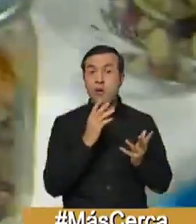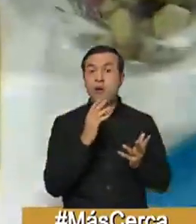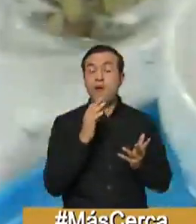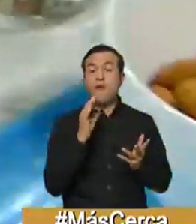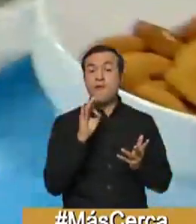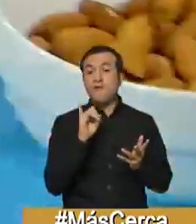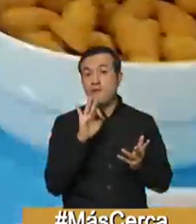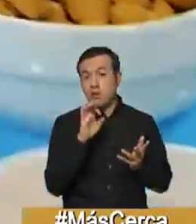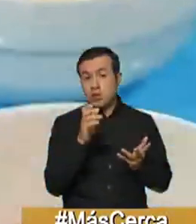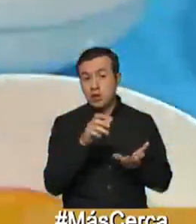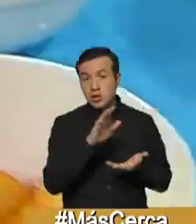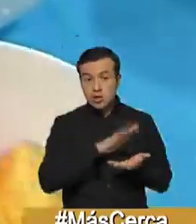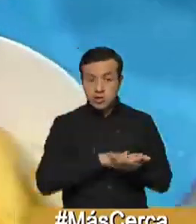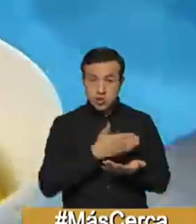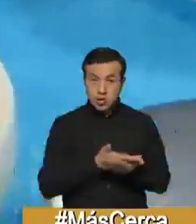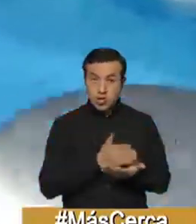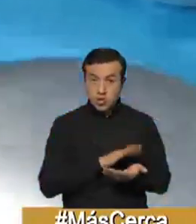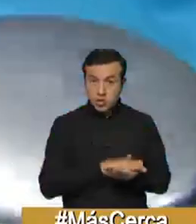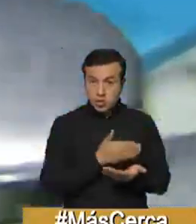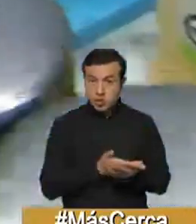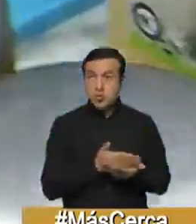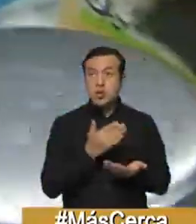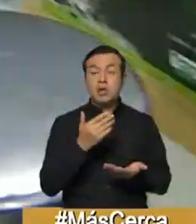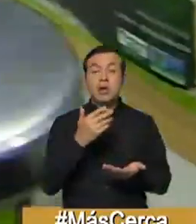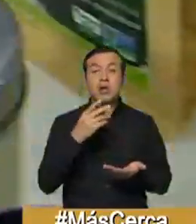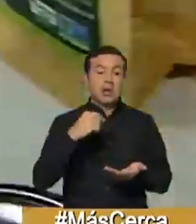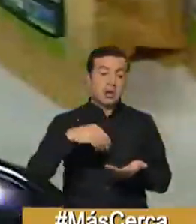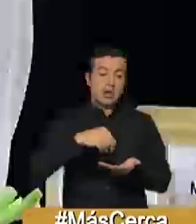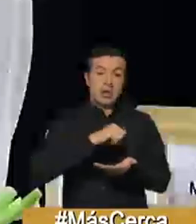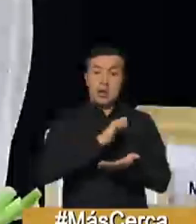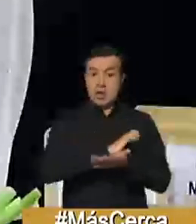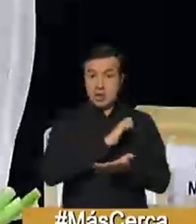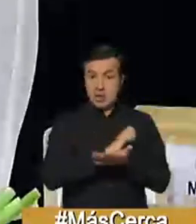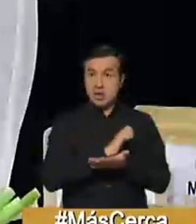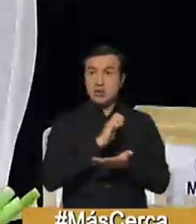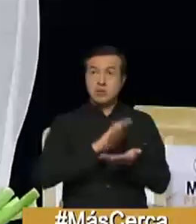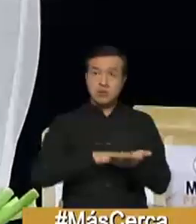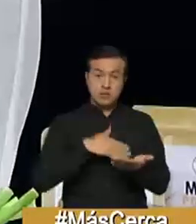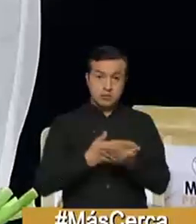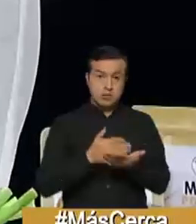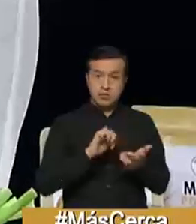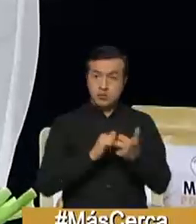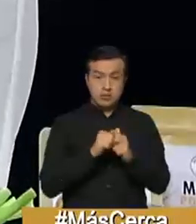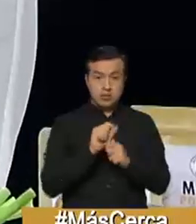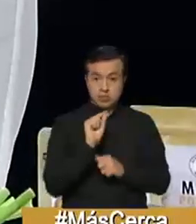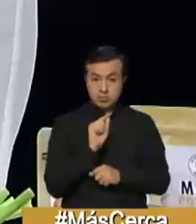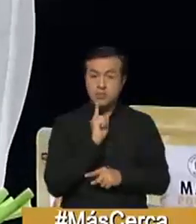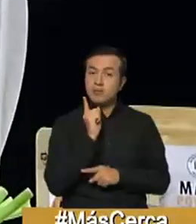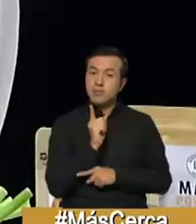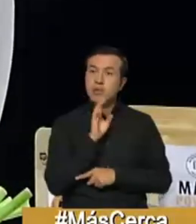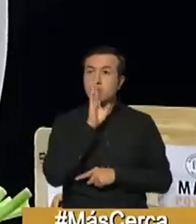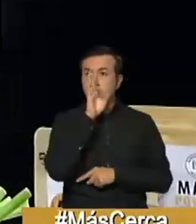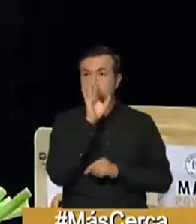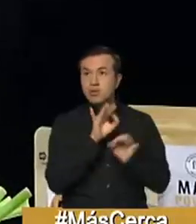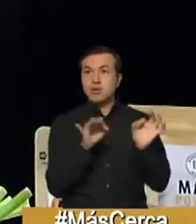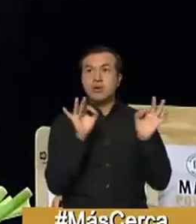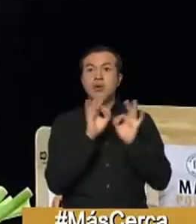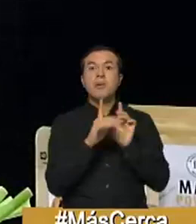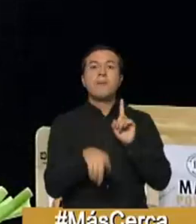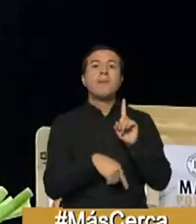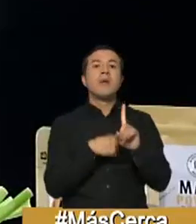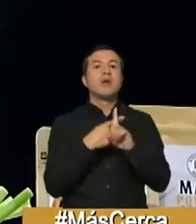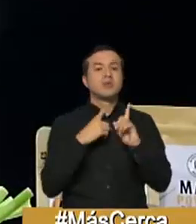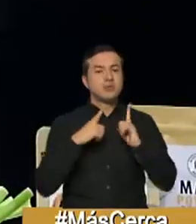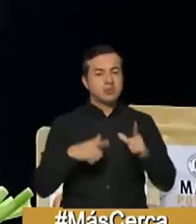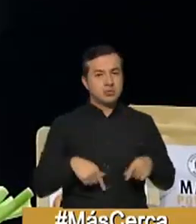que lo hacemos cocinado, lo aplastamos, le ponemos quesito, le podemos poner un poco de mantequilla, ya. No hay ningún problema, pero todo va a ser de una forma más